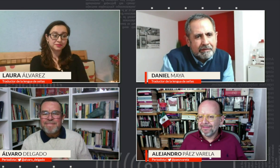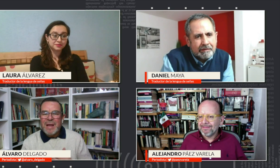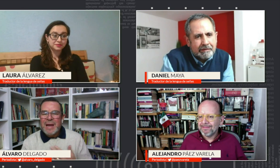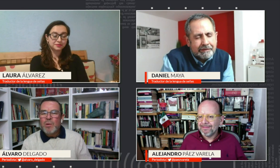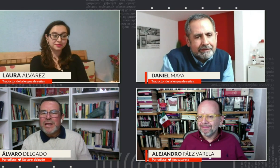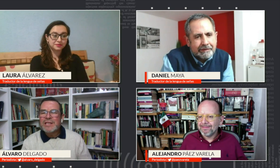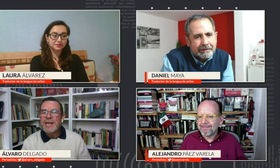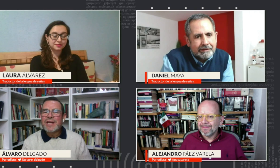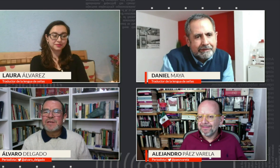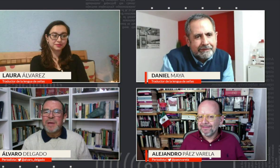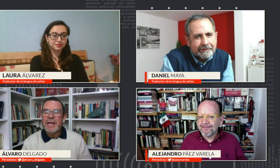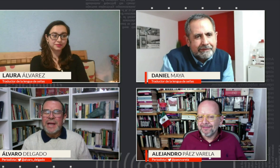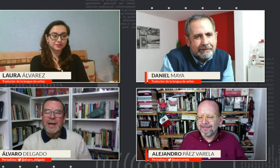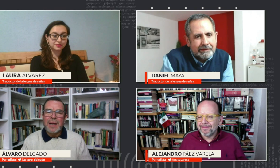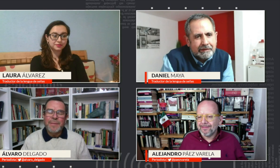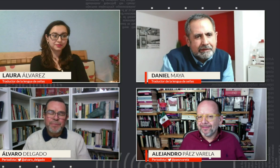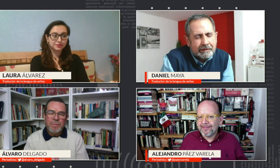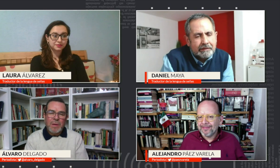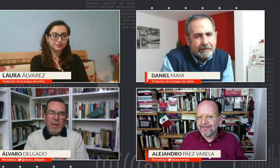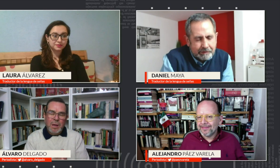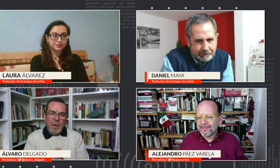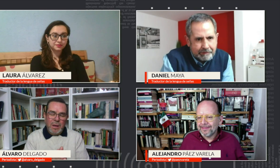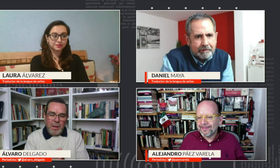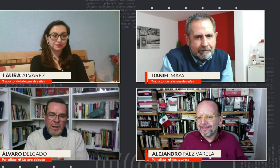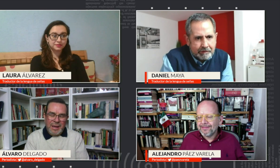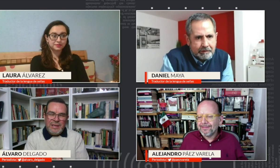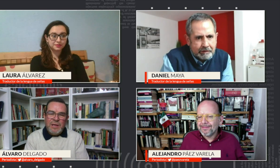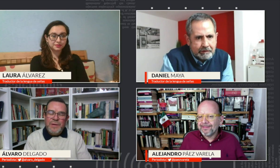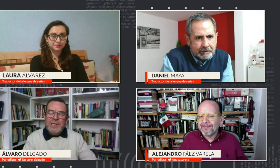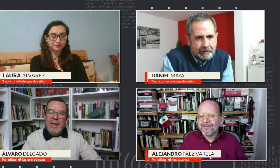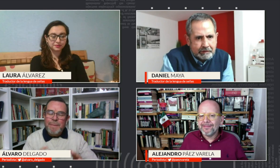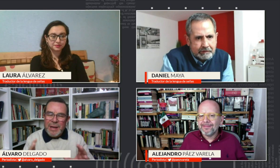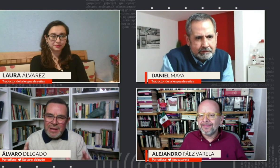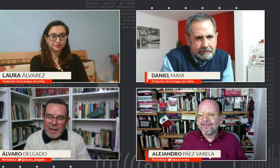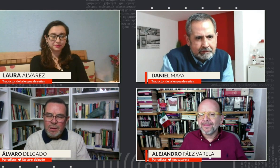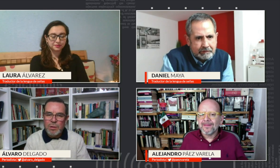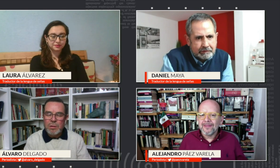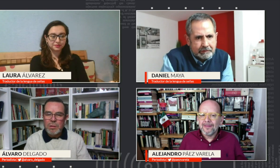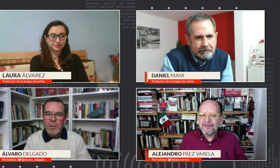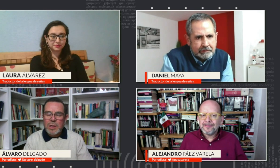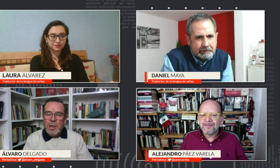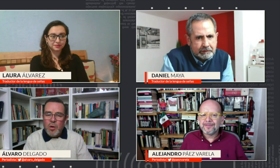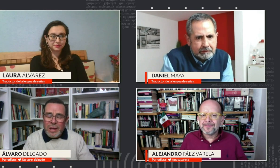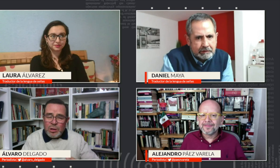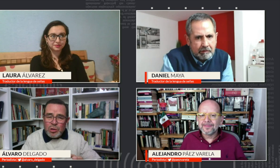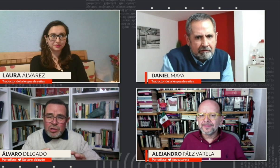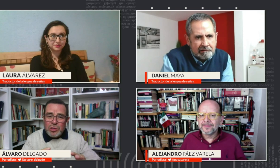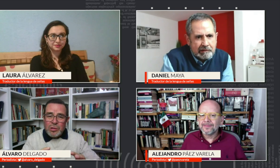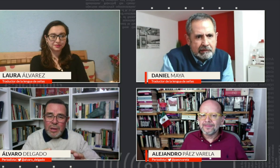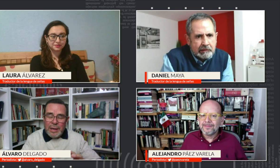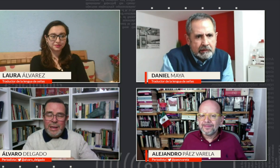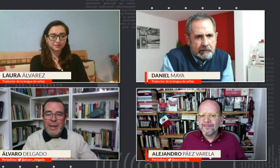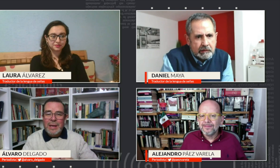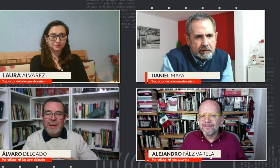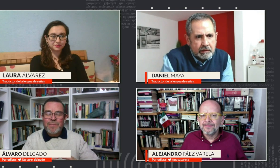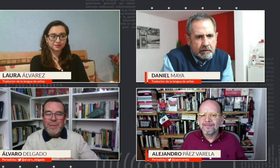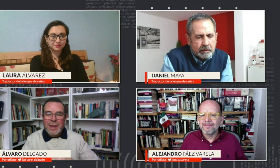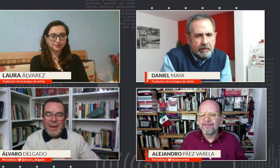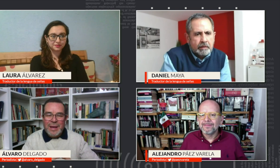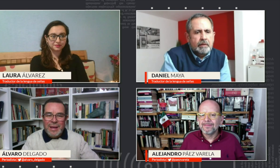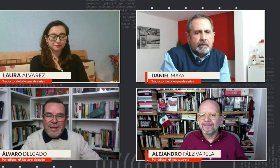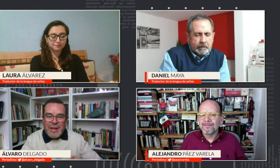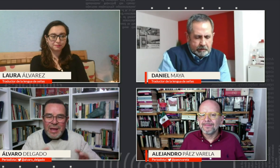la lengua de señas mexicana, es difícil aprenderlo. ¿Cuántos